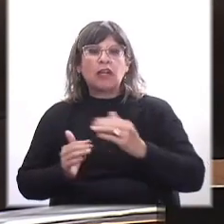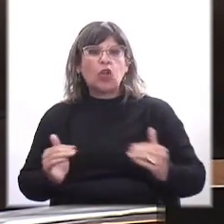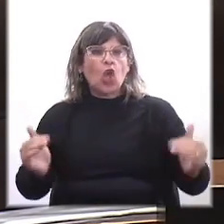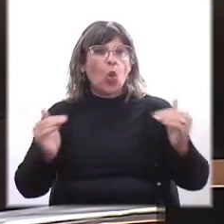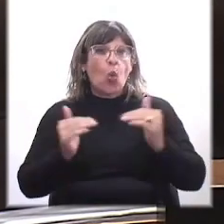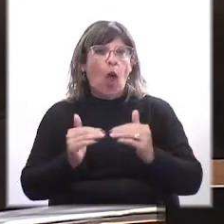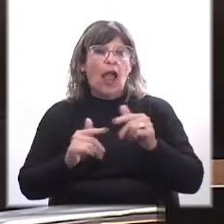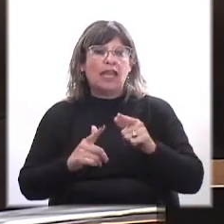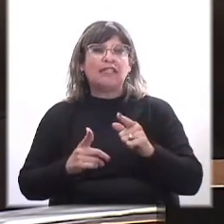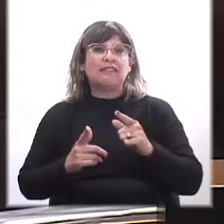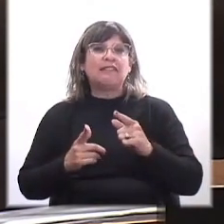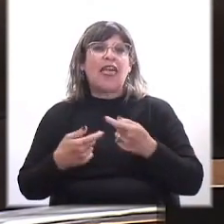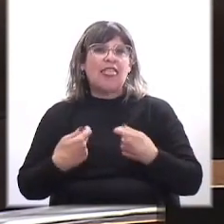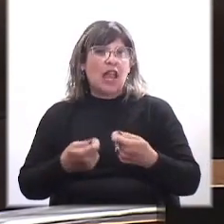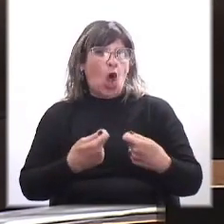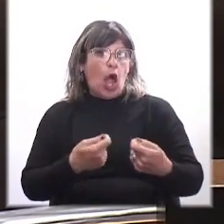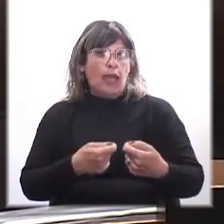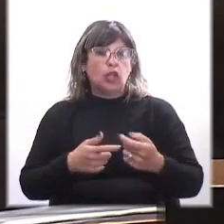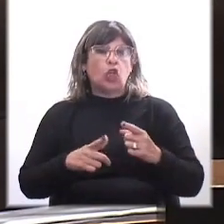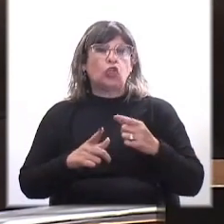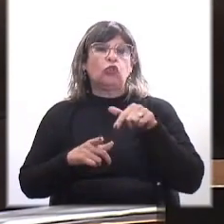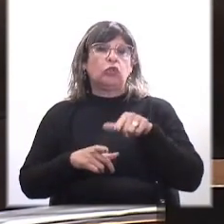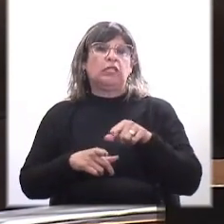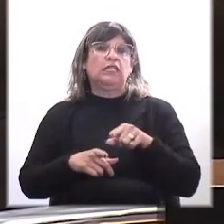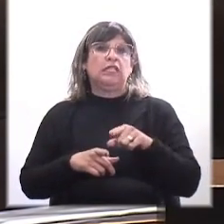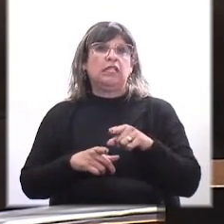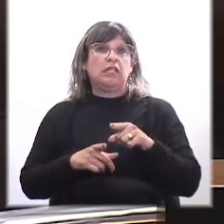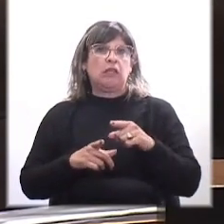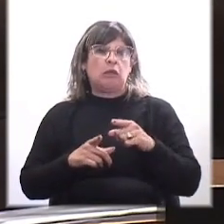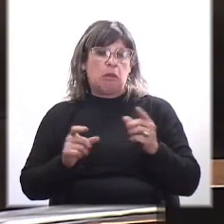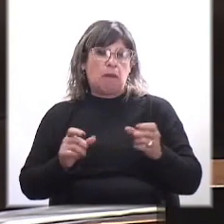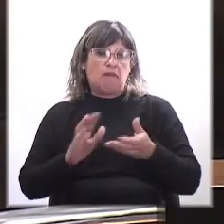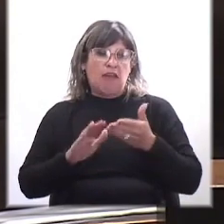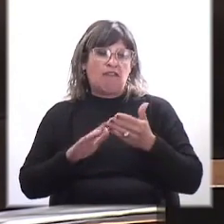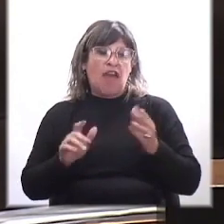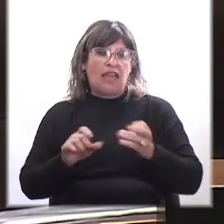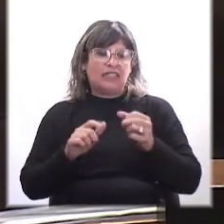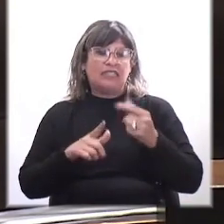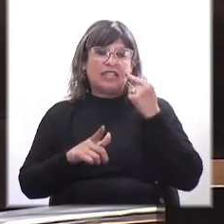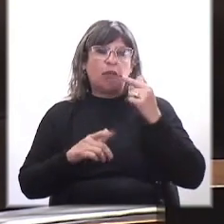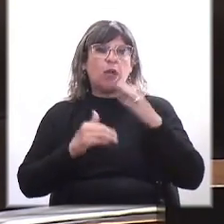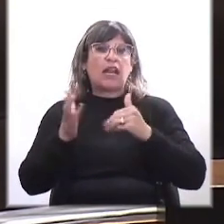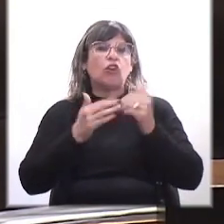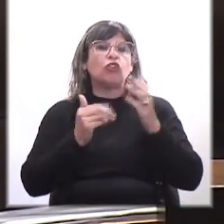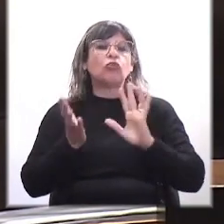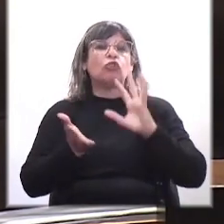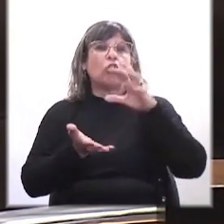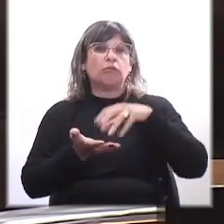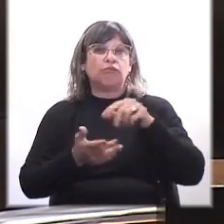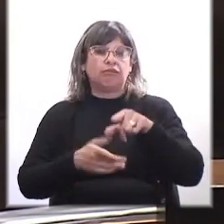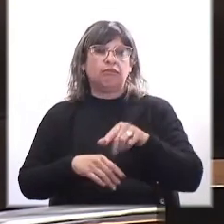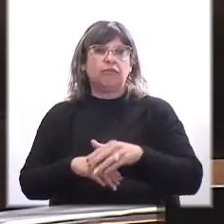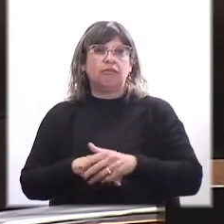iguales de los gastos que se iban a ocasionar de la construcción de la regasificadora.